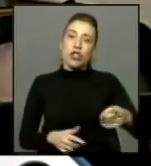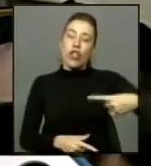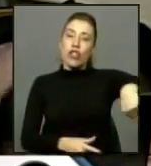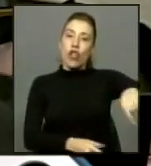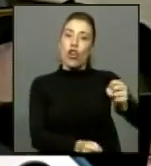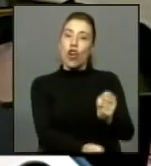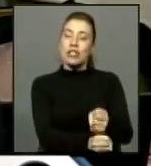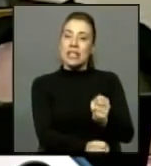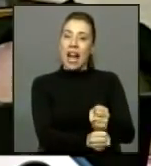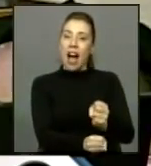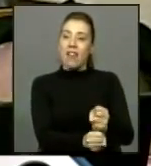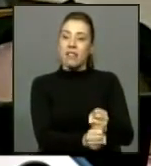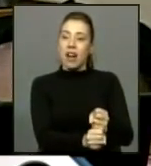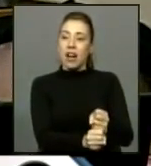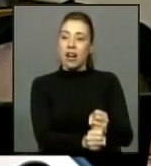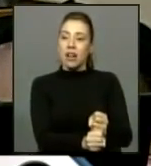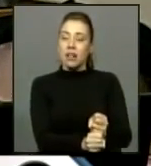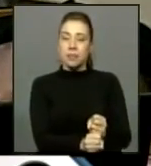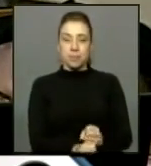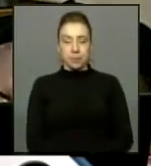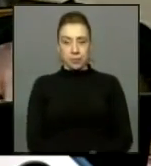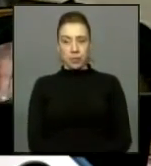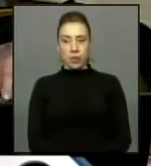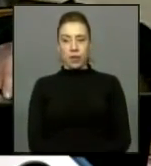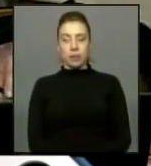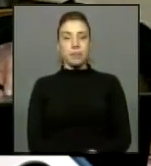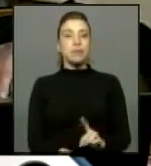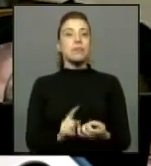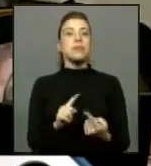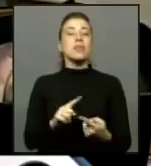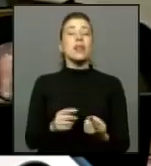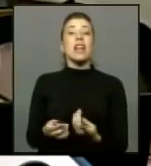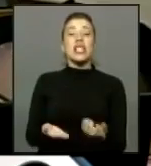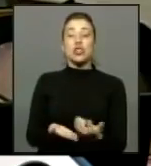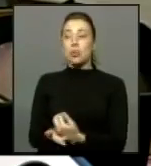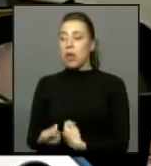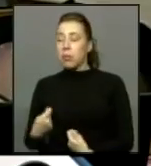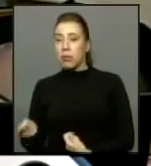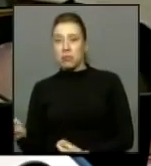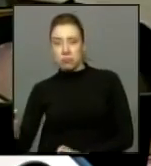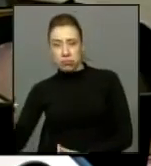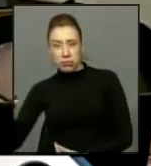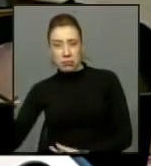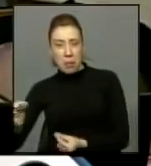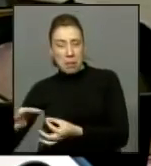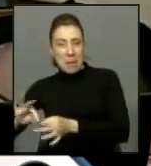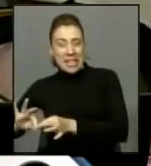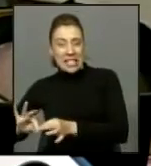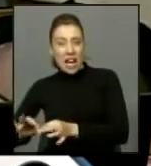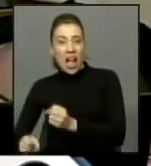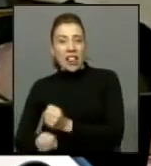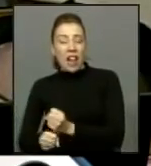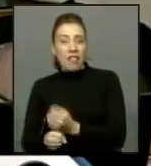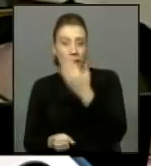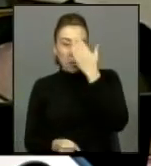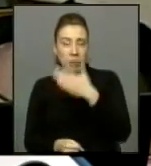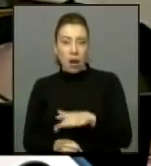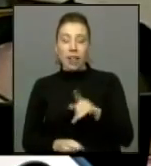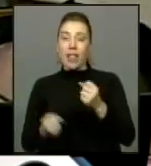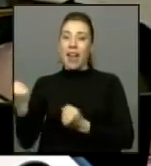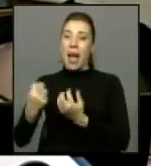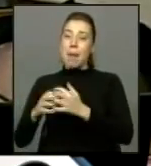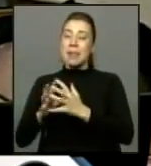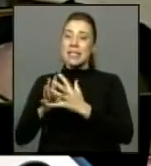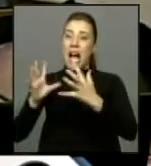trabajadoras, a quienes expropian su plusvalía a cambio de sueldos de miseria y condiciones de trabajo precarias. El gran